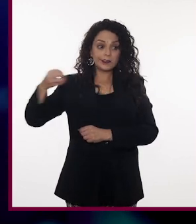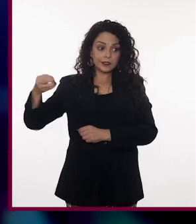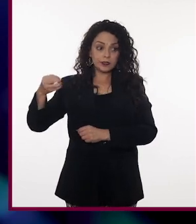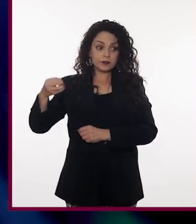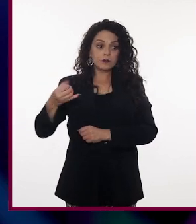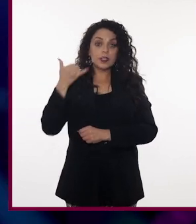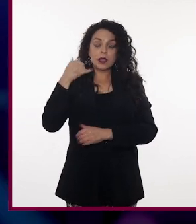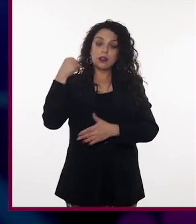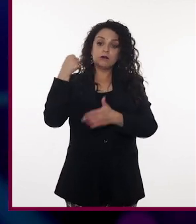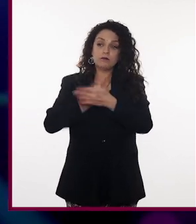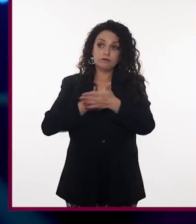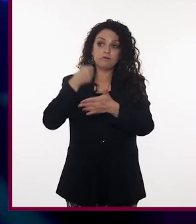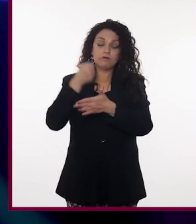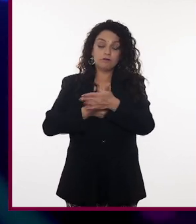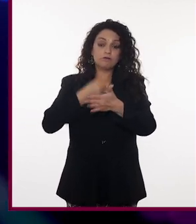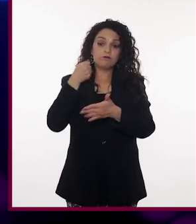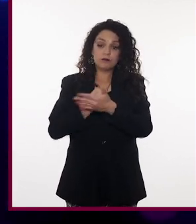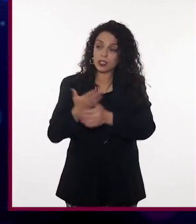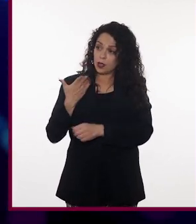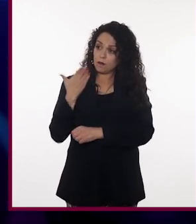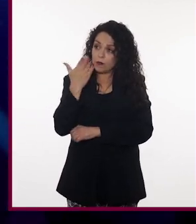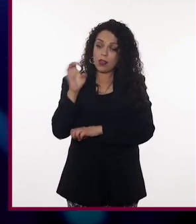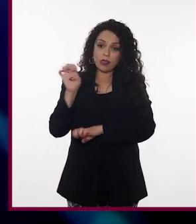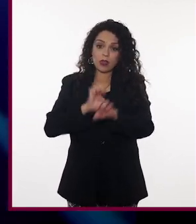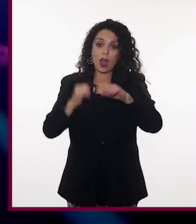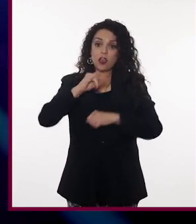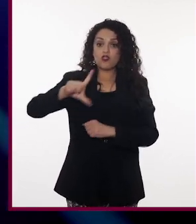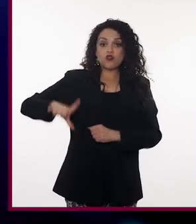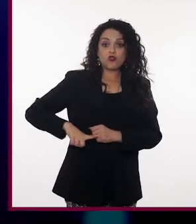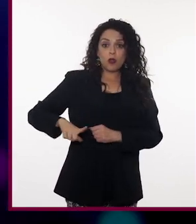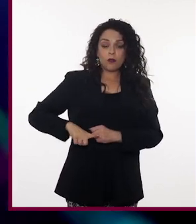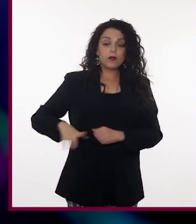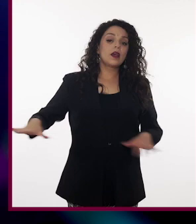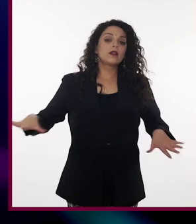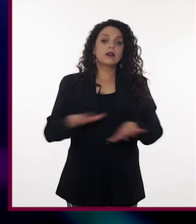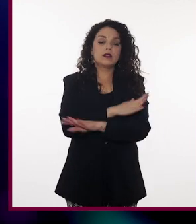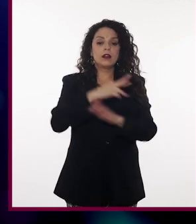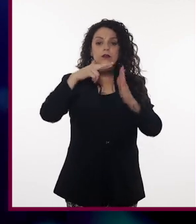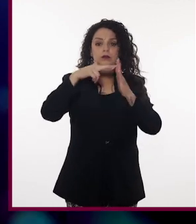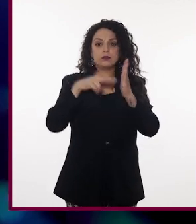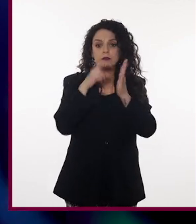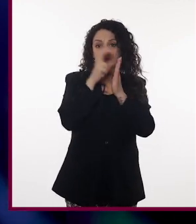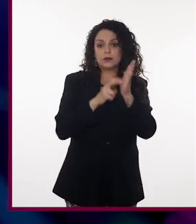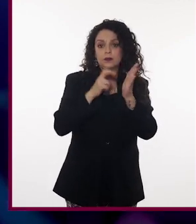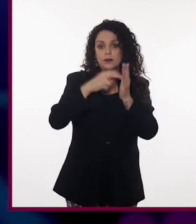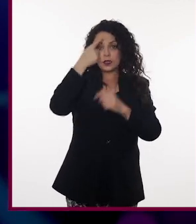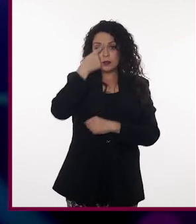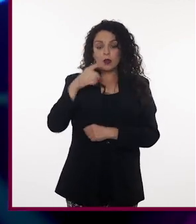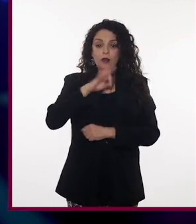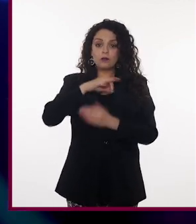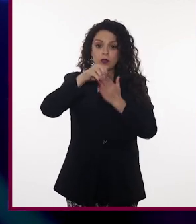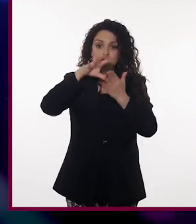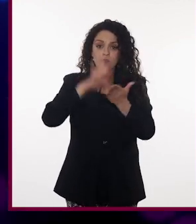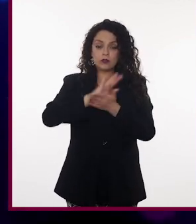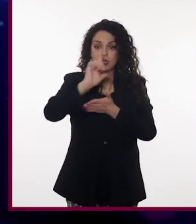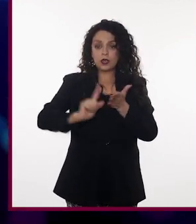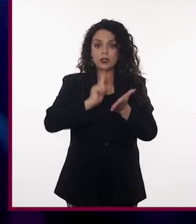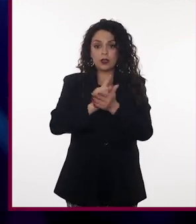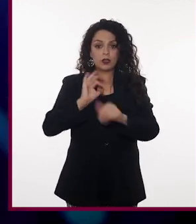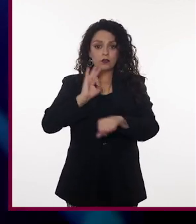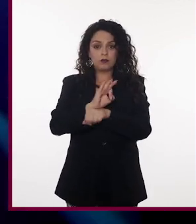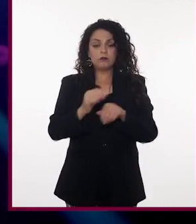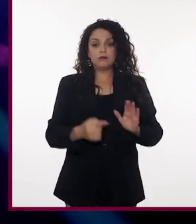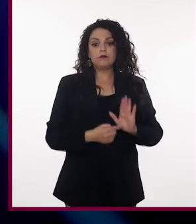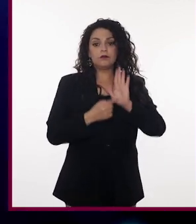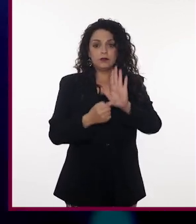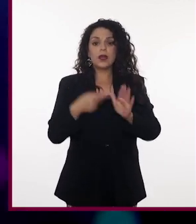organizarse y exigir a las empresas y al mismo gobierno ya las reformas necesarias para que exista un marco jurídico, pero sobre